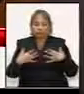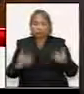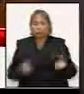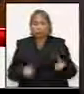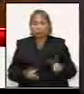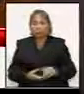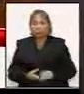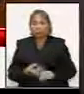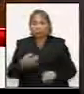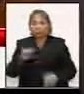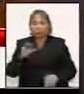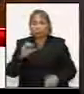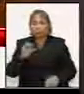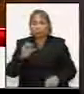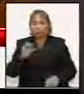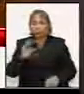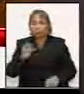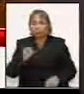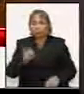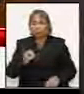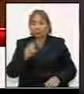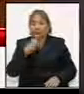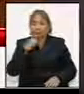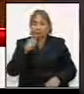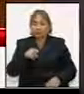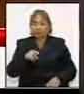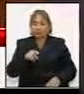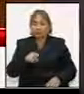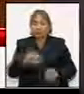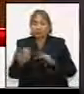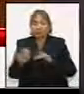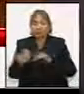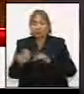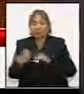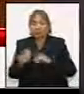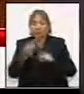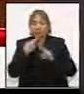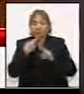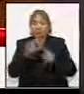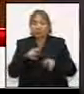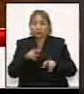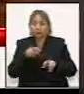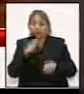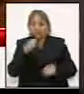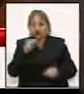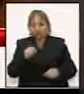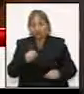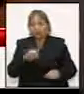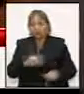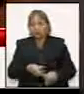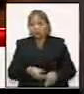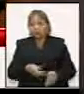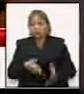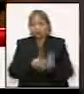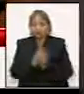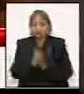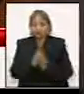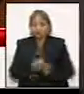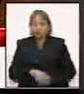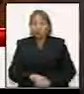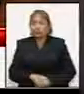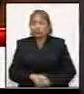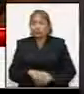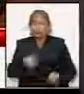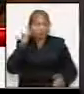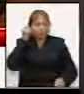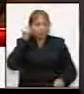que mi región de Pasco también está detrás de esta gestión a la espera de ese resultado y estoy seguro que lo van a recibir con mucho beneplácito. Por